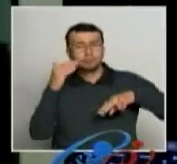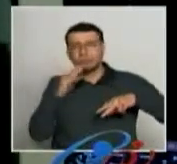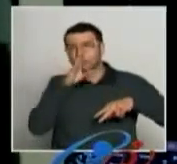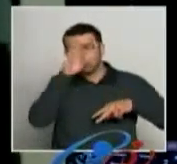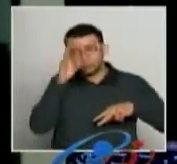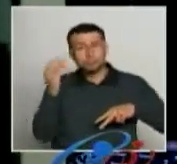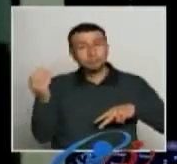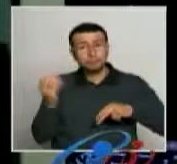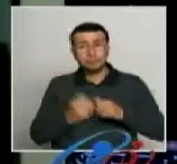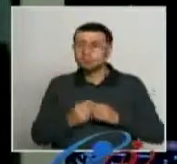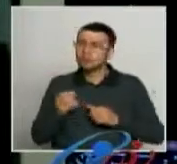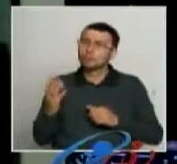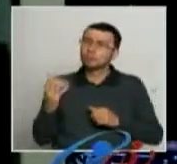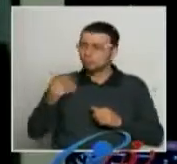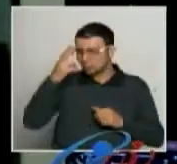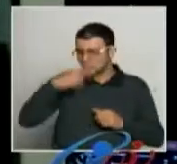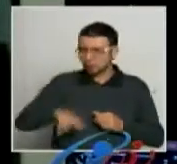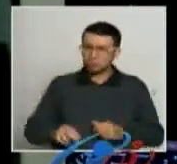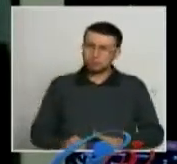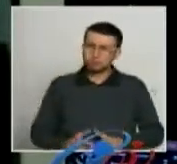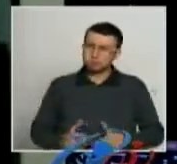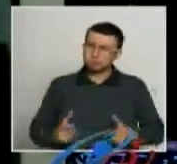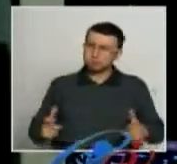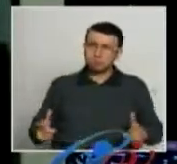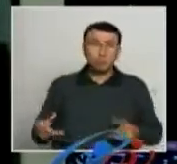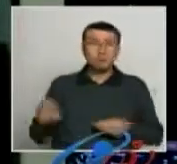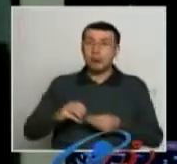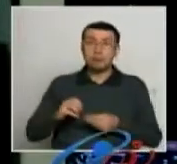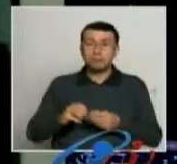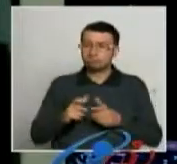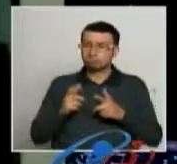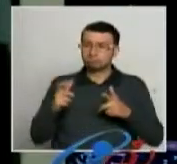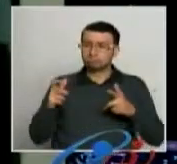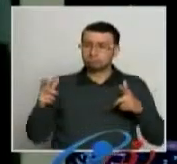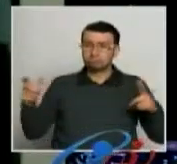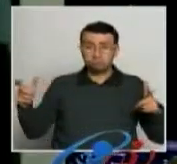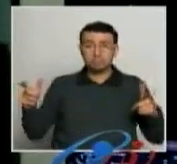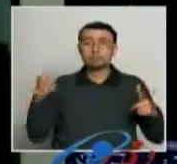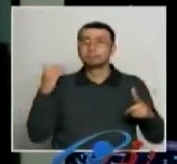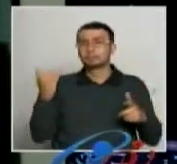doctor, el número de hijos que ha tenido, entre más hijos, pues esas